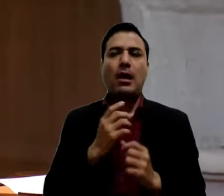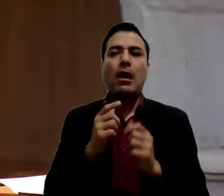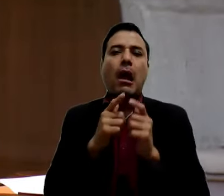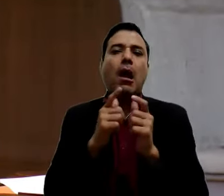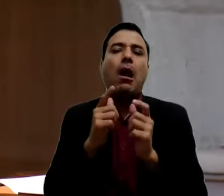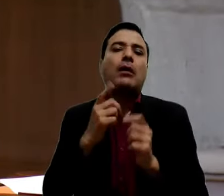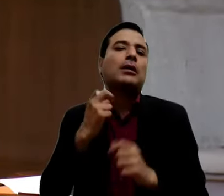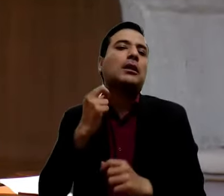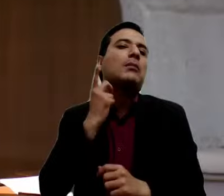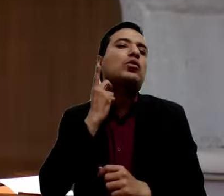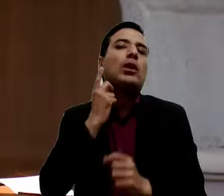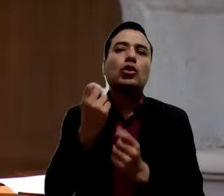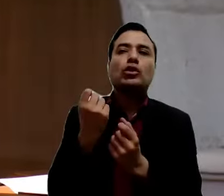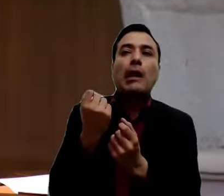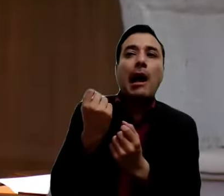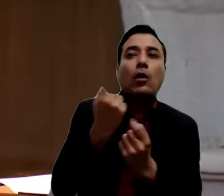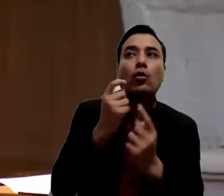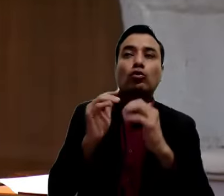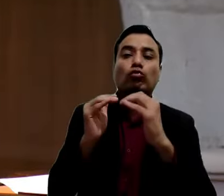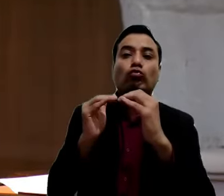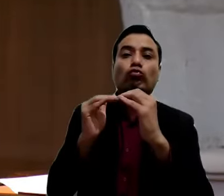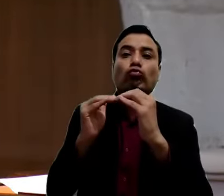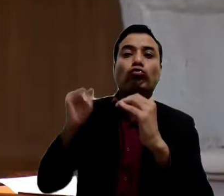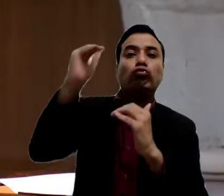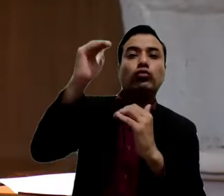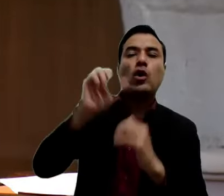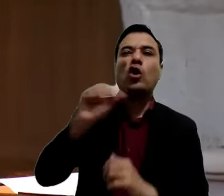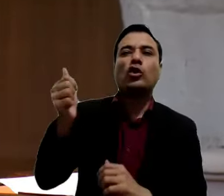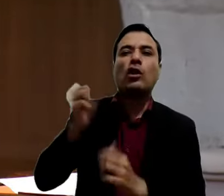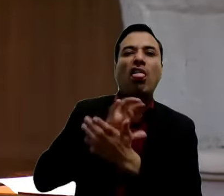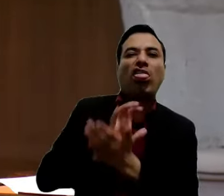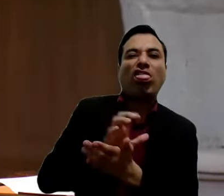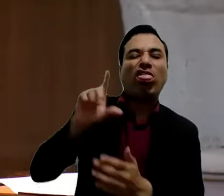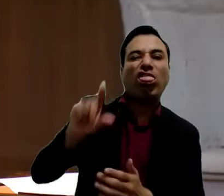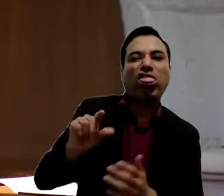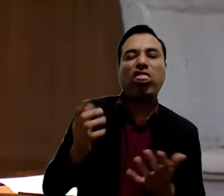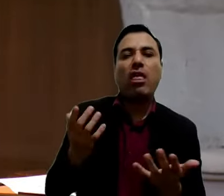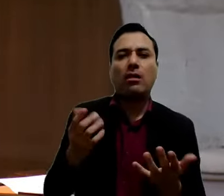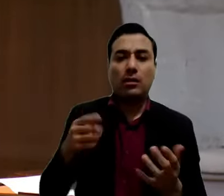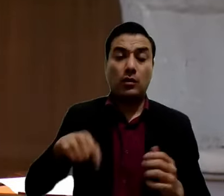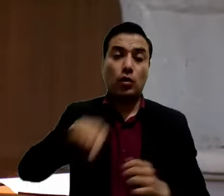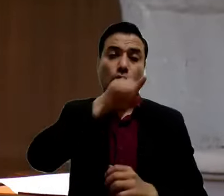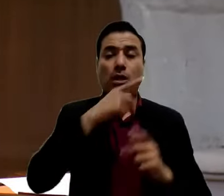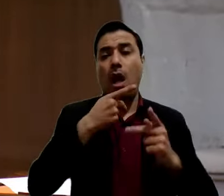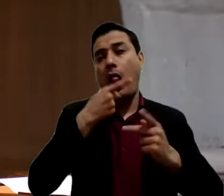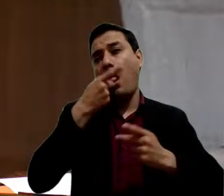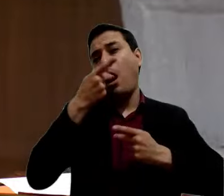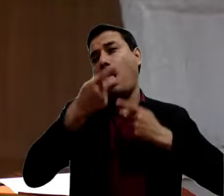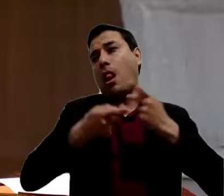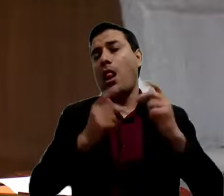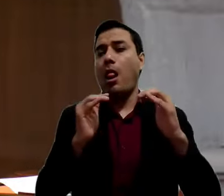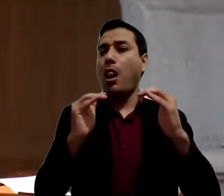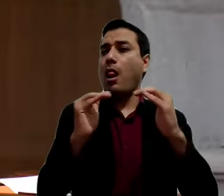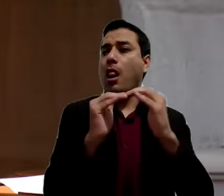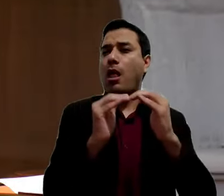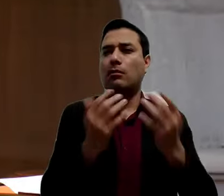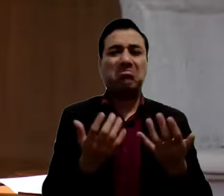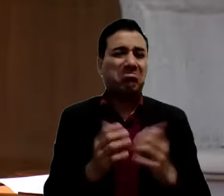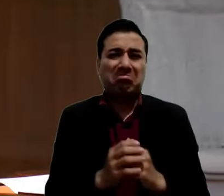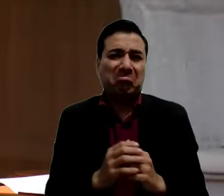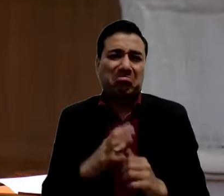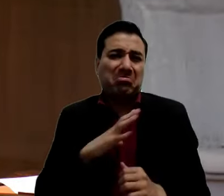segunda y de tercera Por qué afirmamos que buscamos la igualdad si hay bancadas más importantes